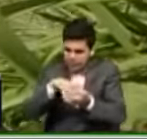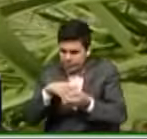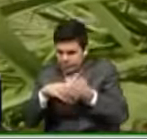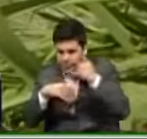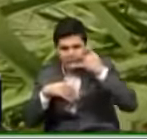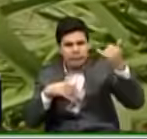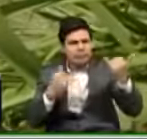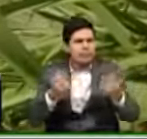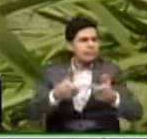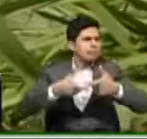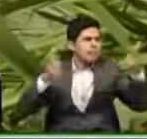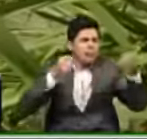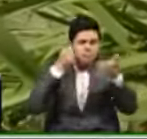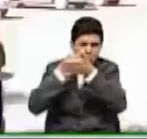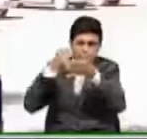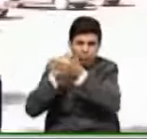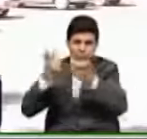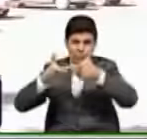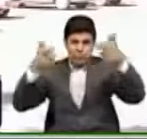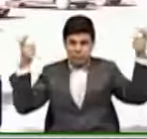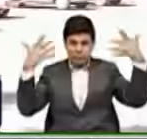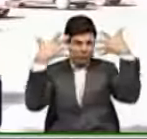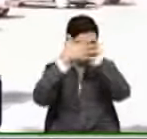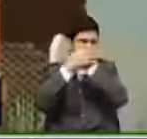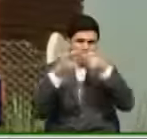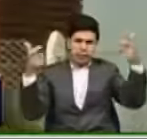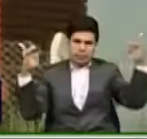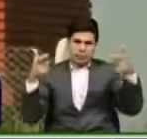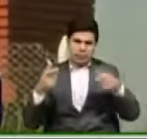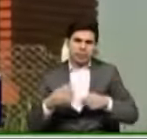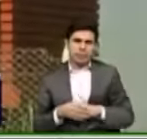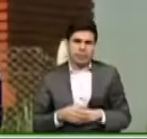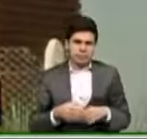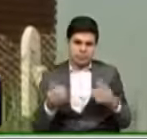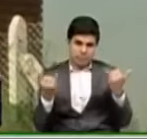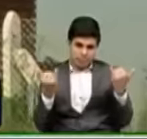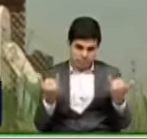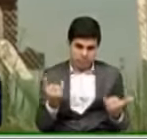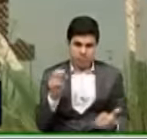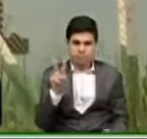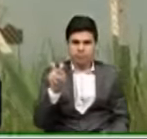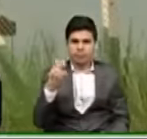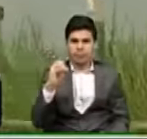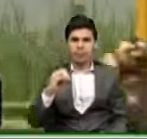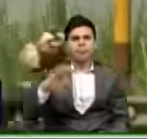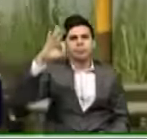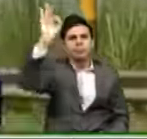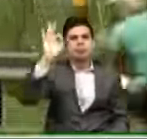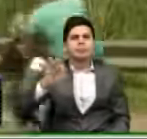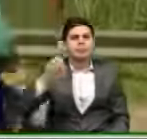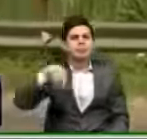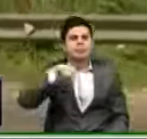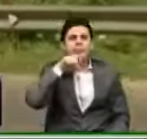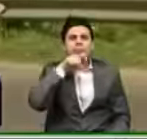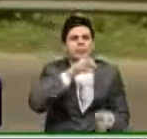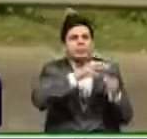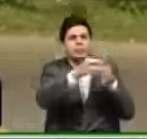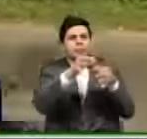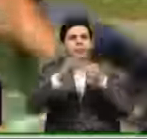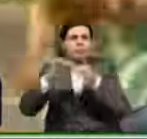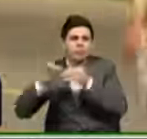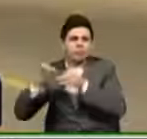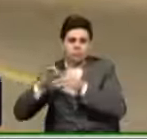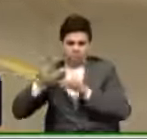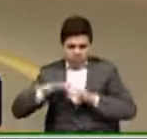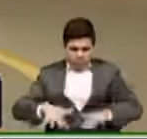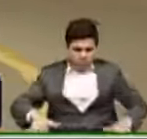el brusco incremento de la accidentalidad. Aproximadamente el 70% de la accidentalidad del área metropolitana y más